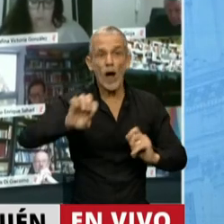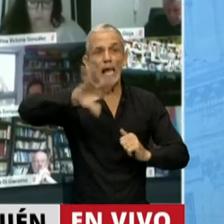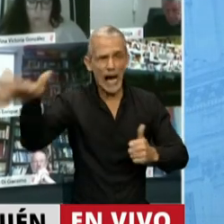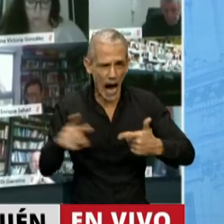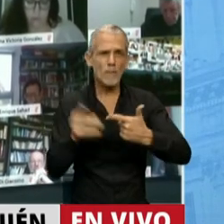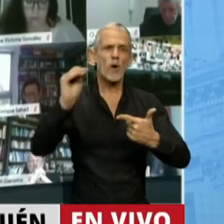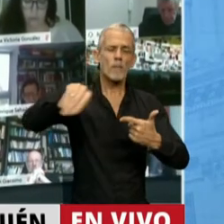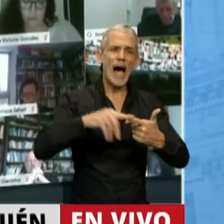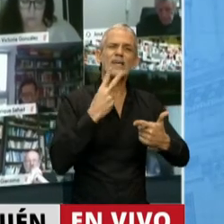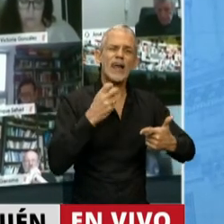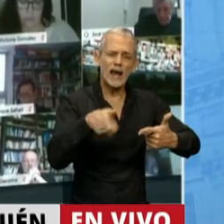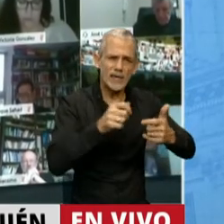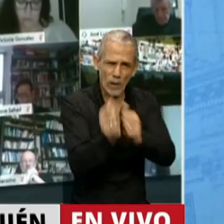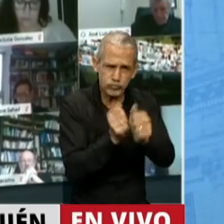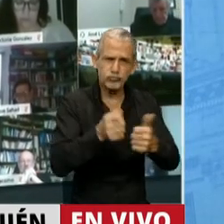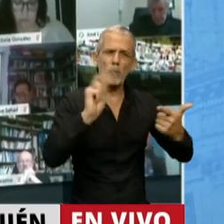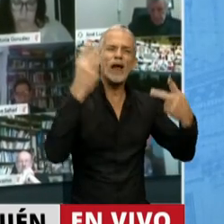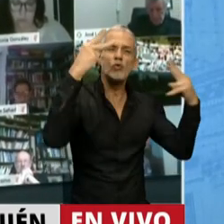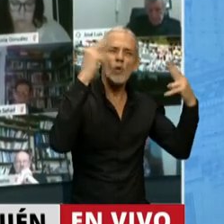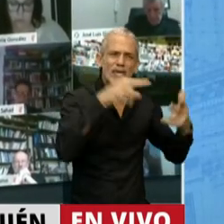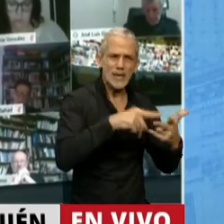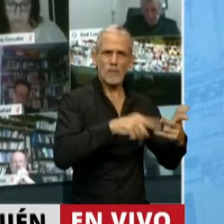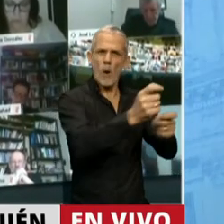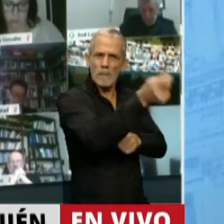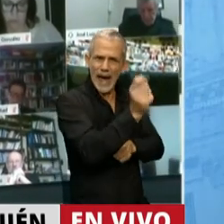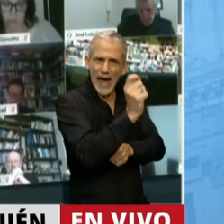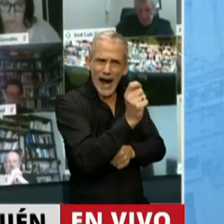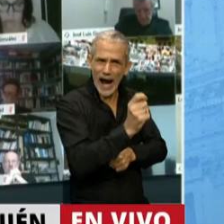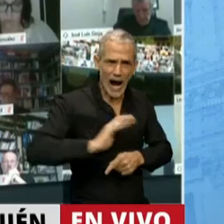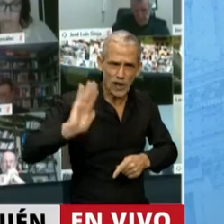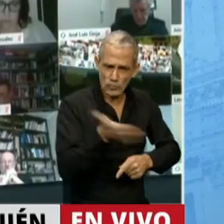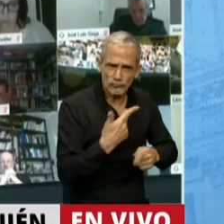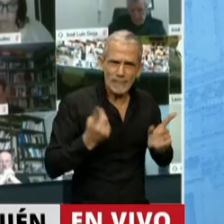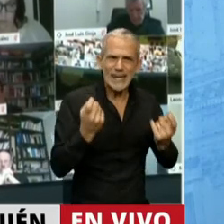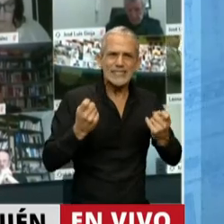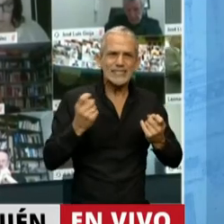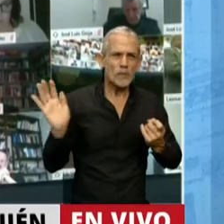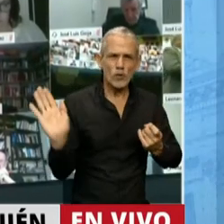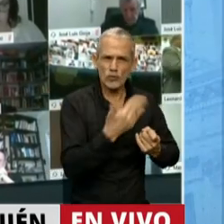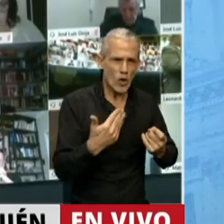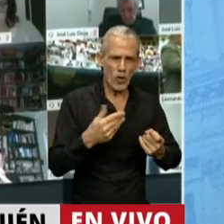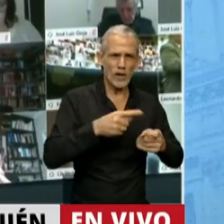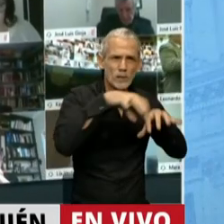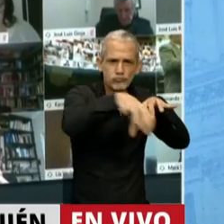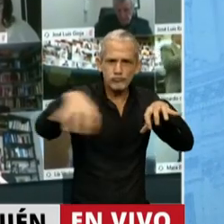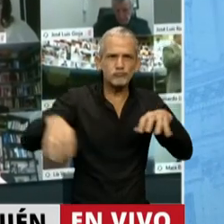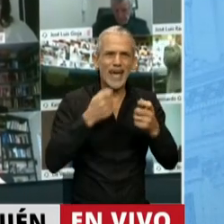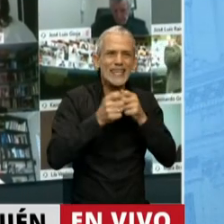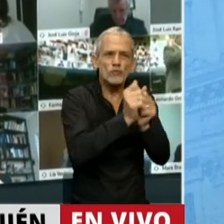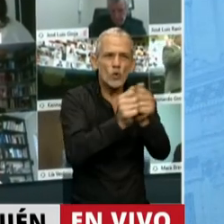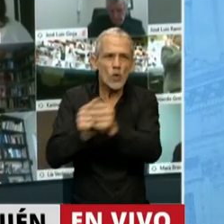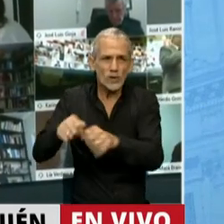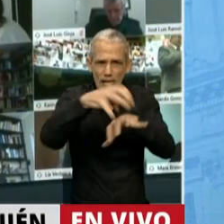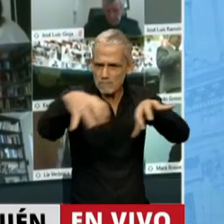campo, la energía, el turismo, la pesca. Necesitamos de pie a todas las industrias y a todos